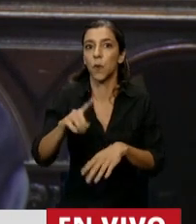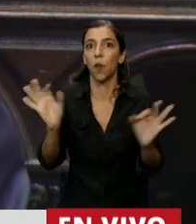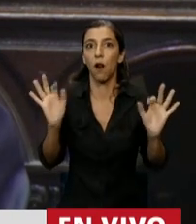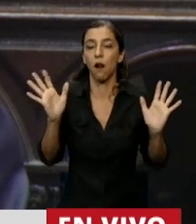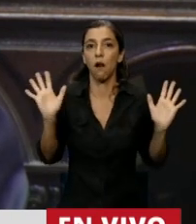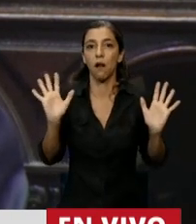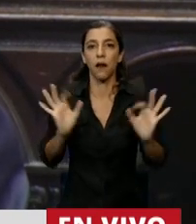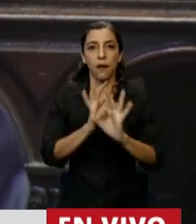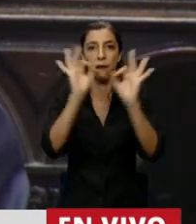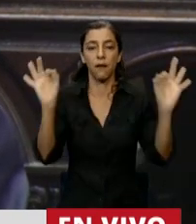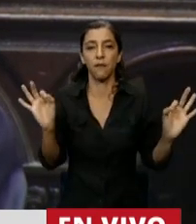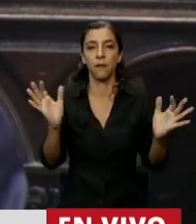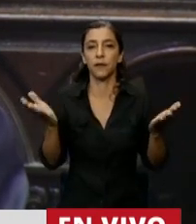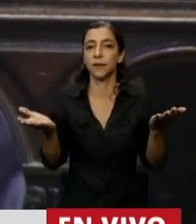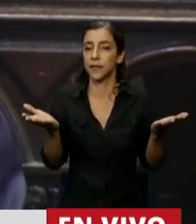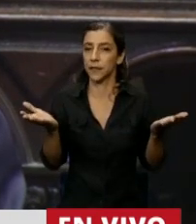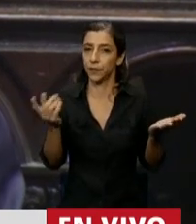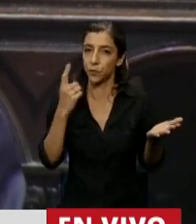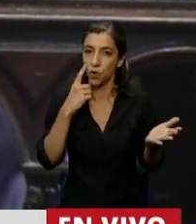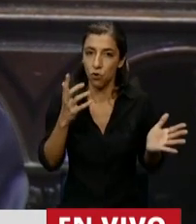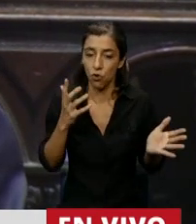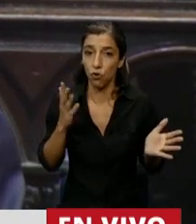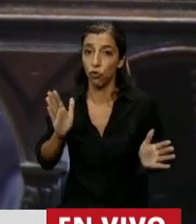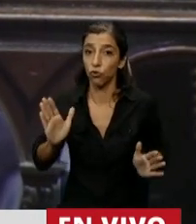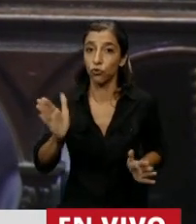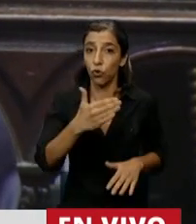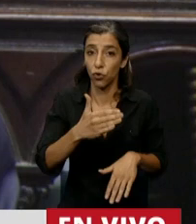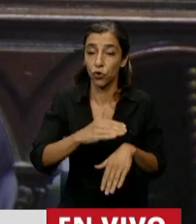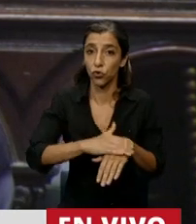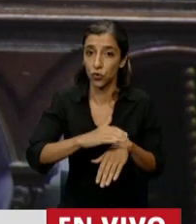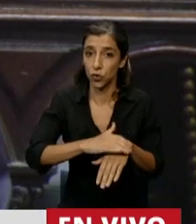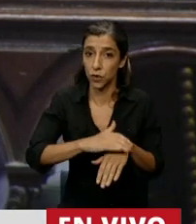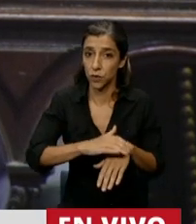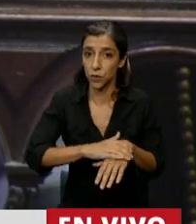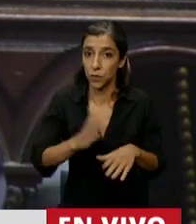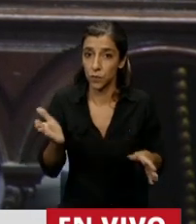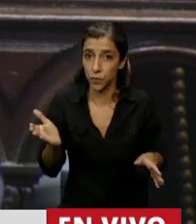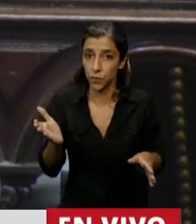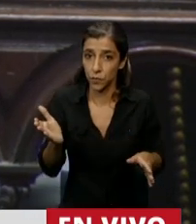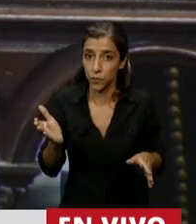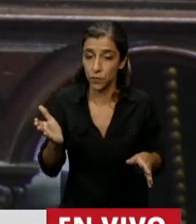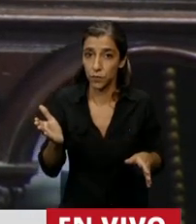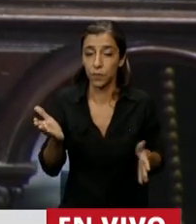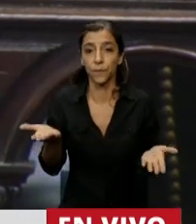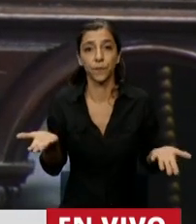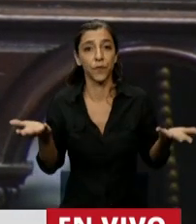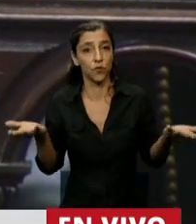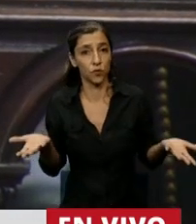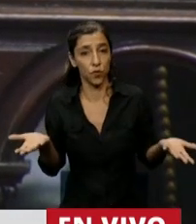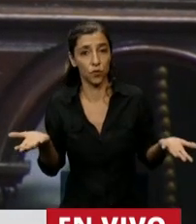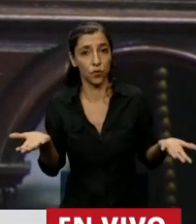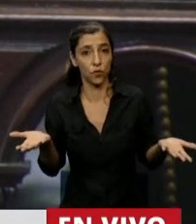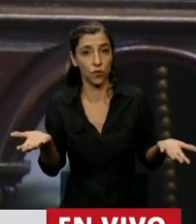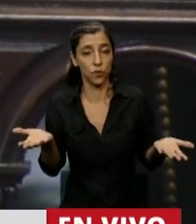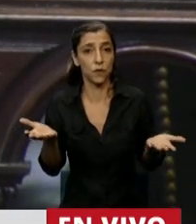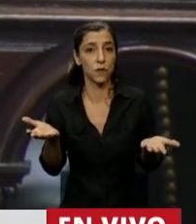Si nadie es responsable, si todos somos responsables de esta crisis, nadie es